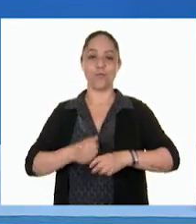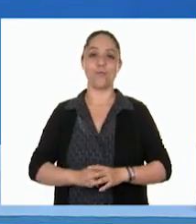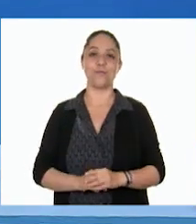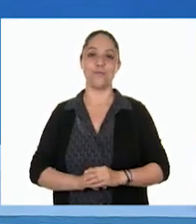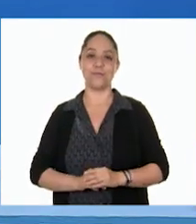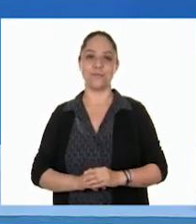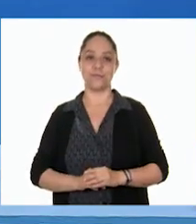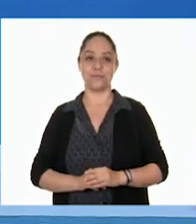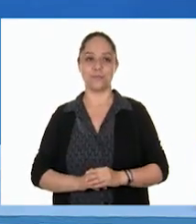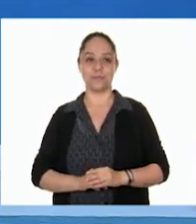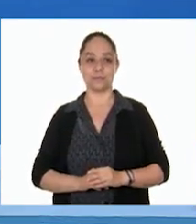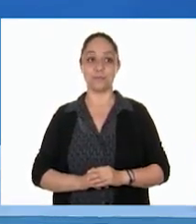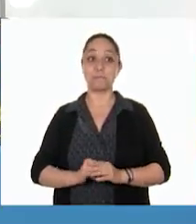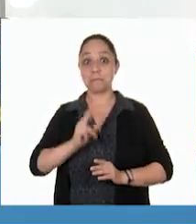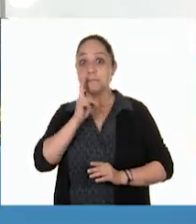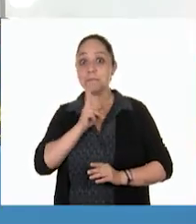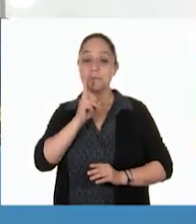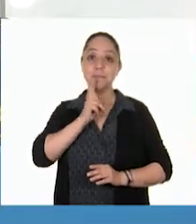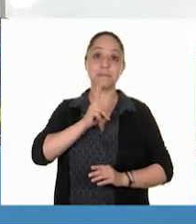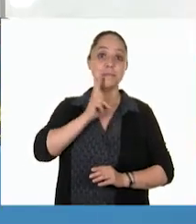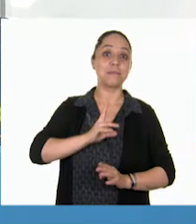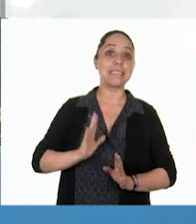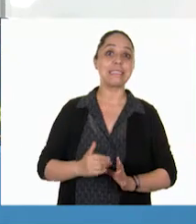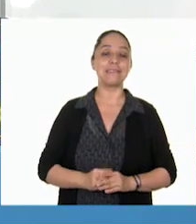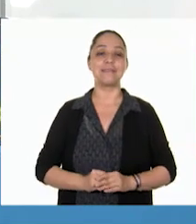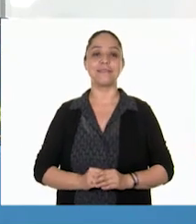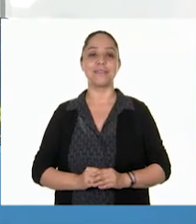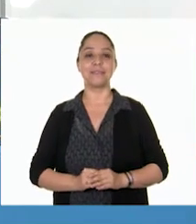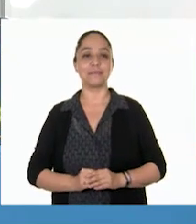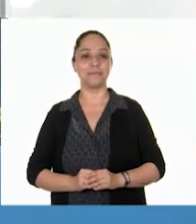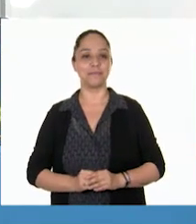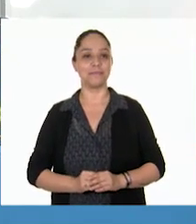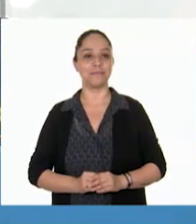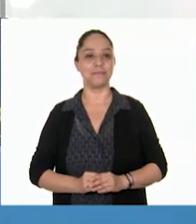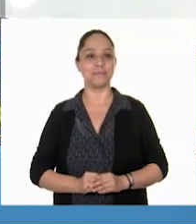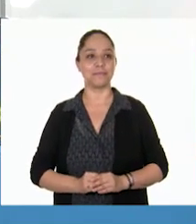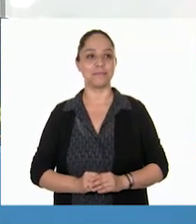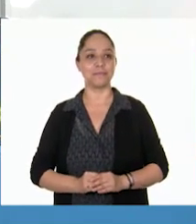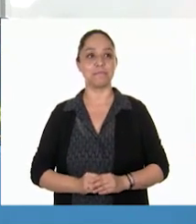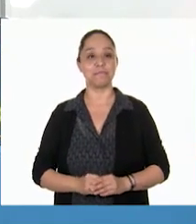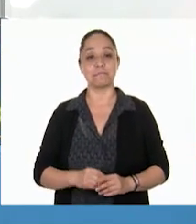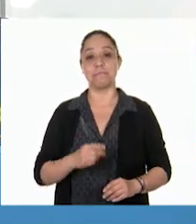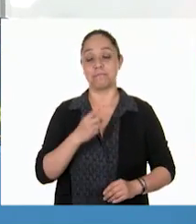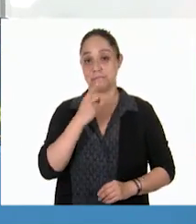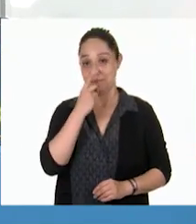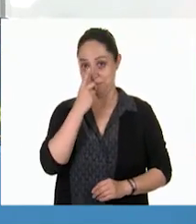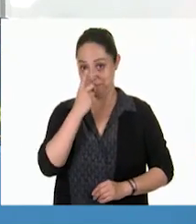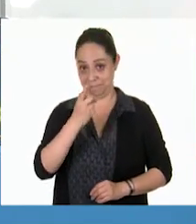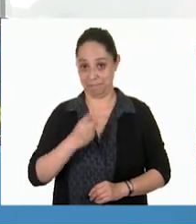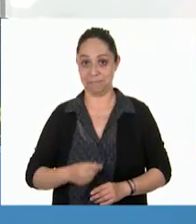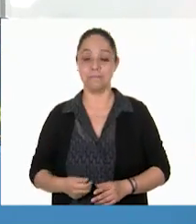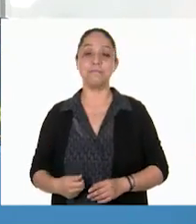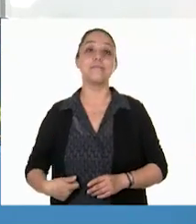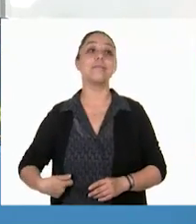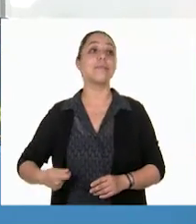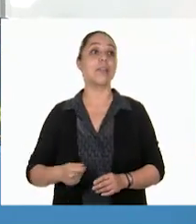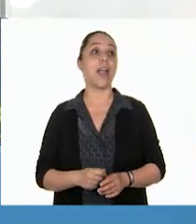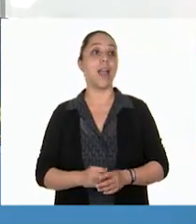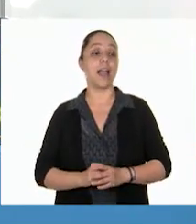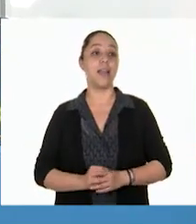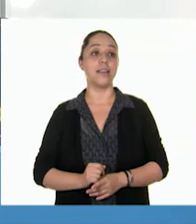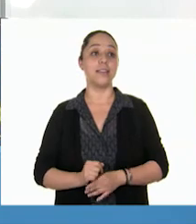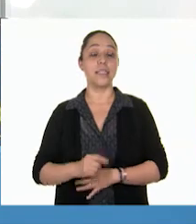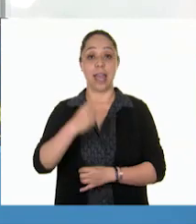Ok. Chan, chan, chan, chan. Muy bien. Nos dice así. Menciona